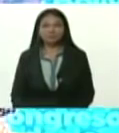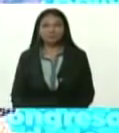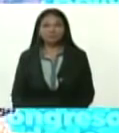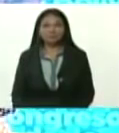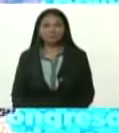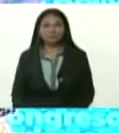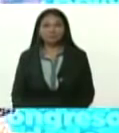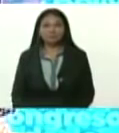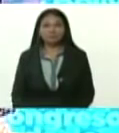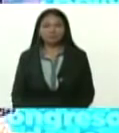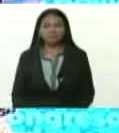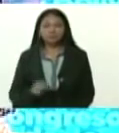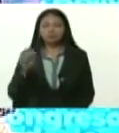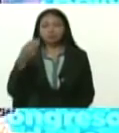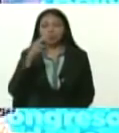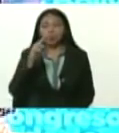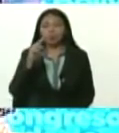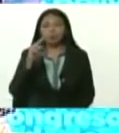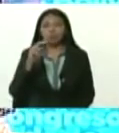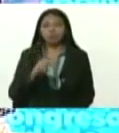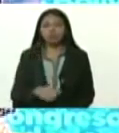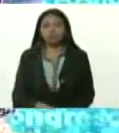Guasinga, guasinga.